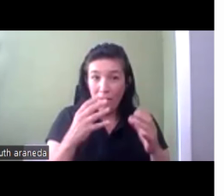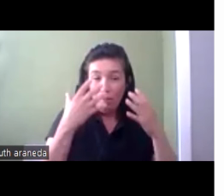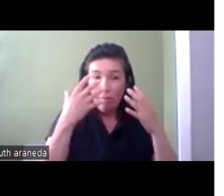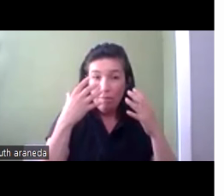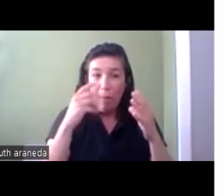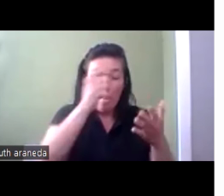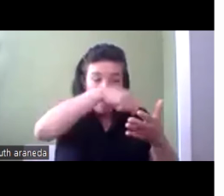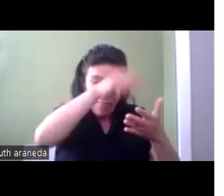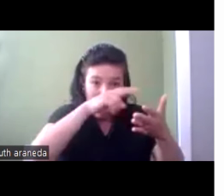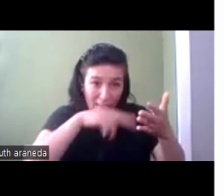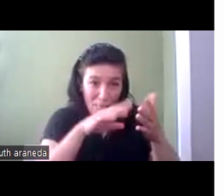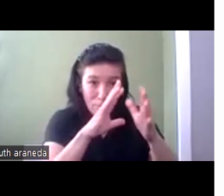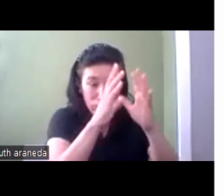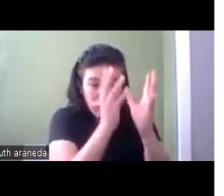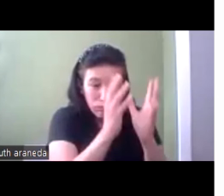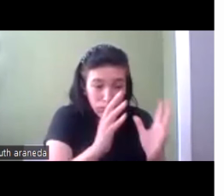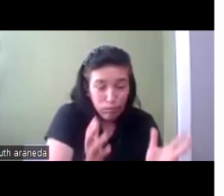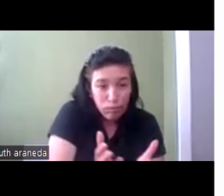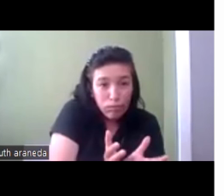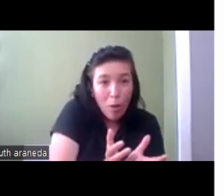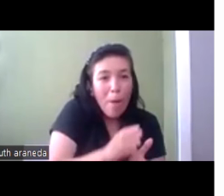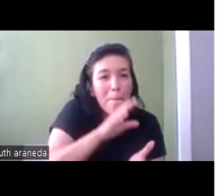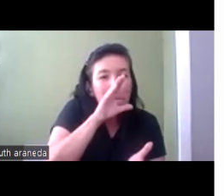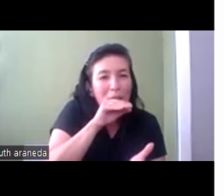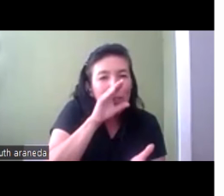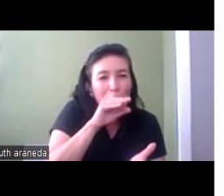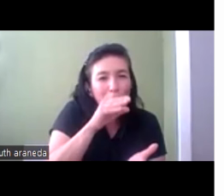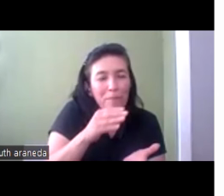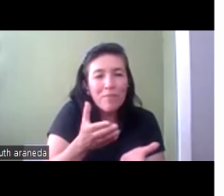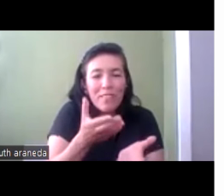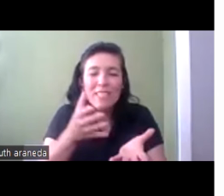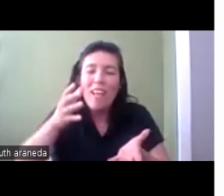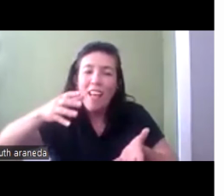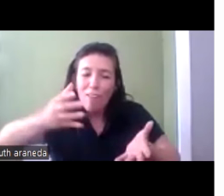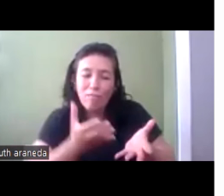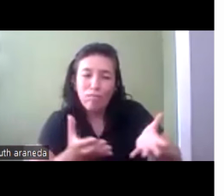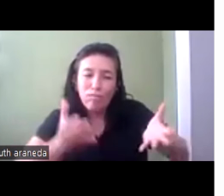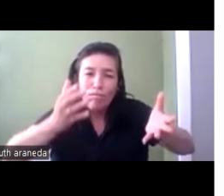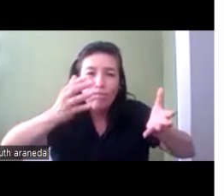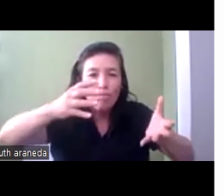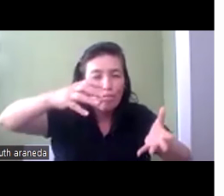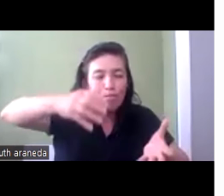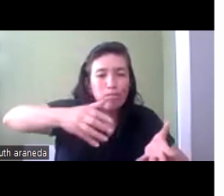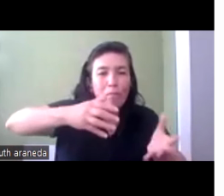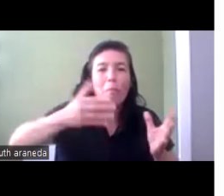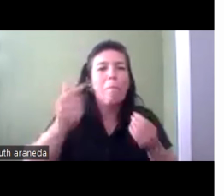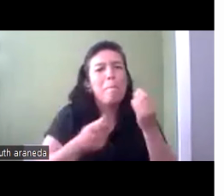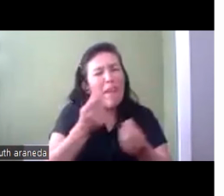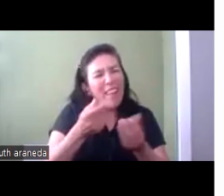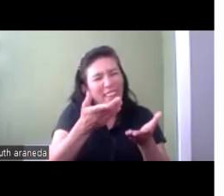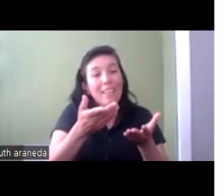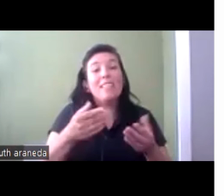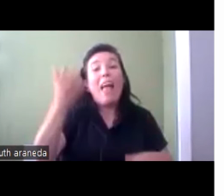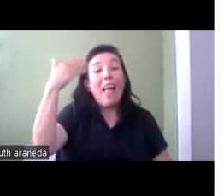modelada. Este tipo de vasijas generalmente aparecen como ofrendas, digamos, en